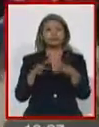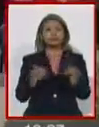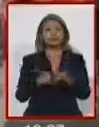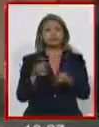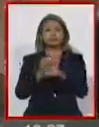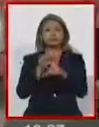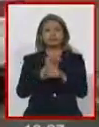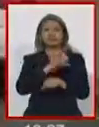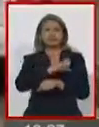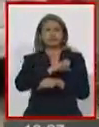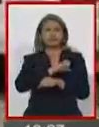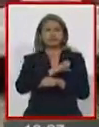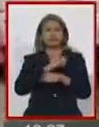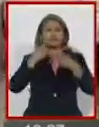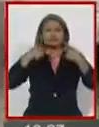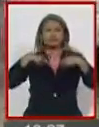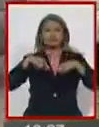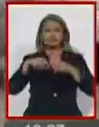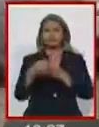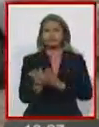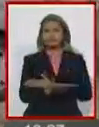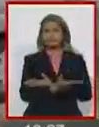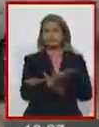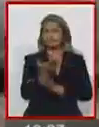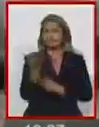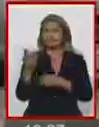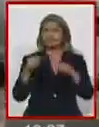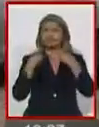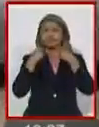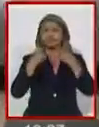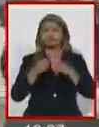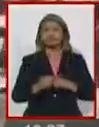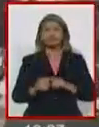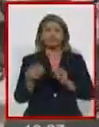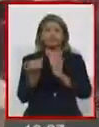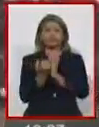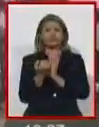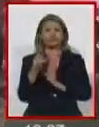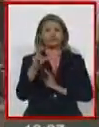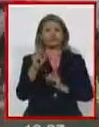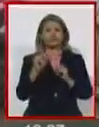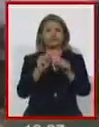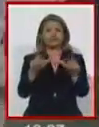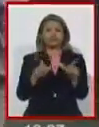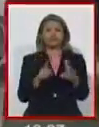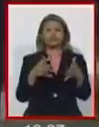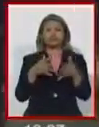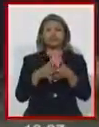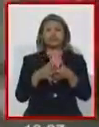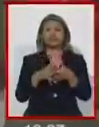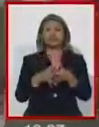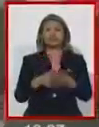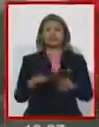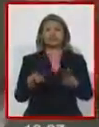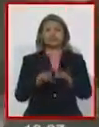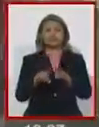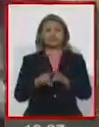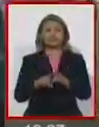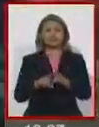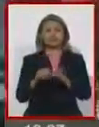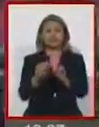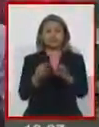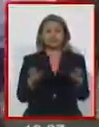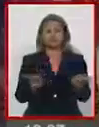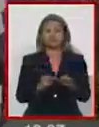así como el trabajo de la policía fue desplegado desde las primeras horas y se manifestó que se identificó más de 30 puntos de bloqueo en la ciudad, como también en